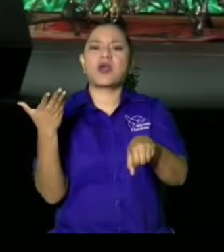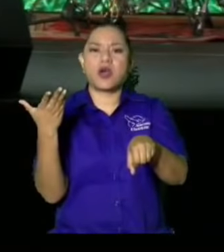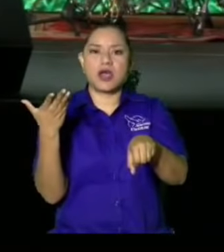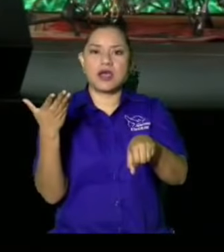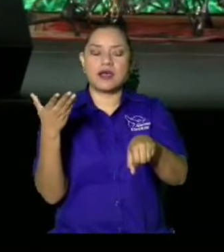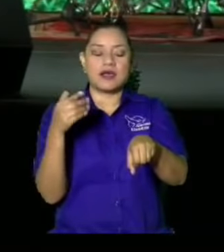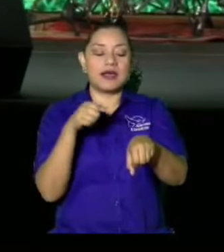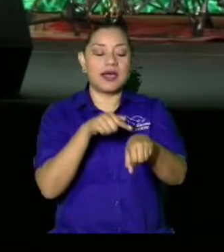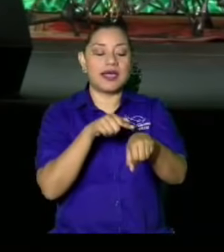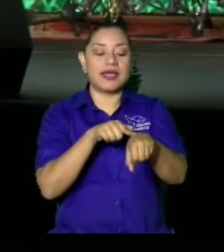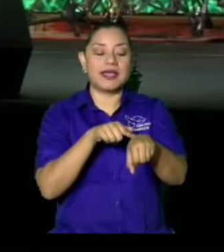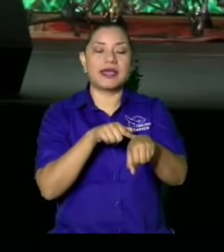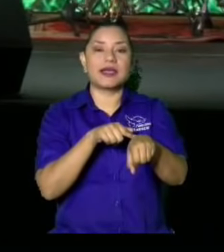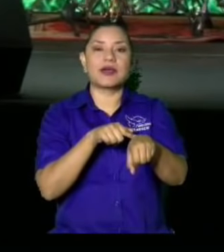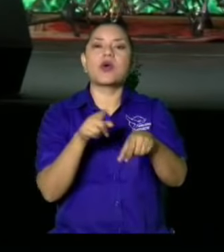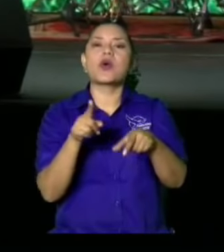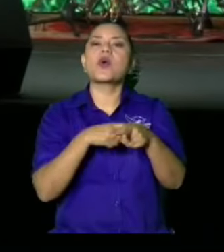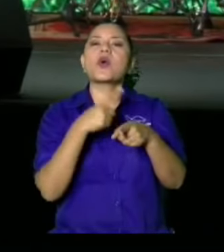¿Y en qué momento reverdeció?